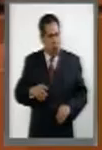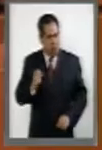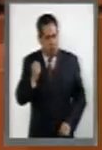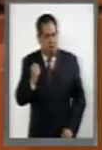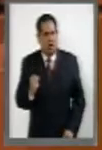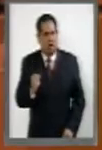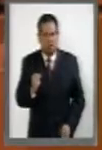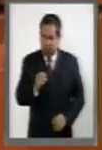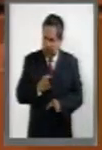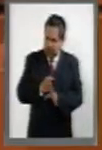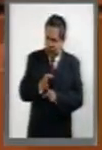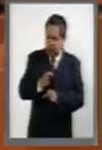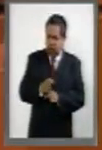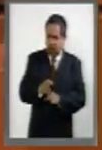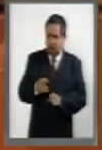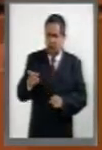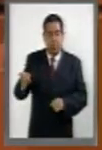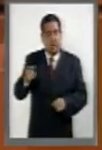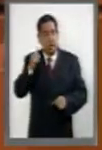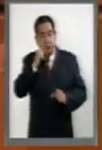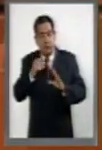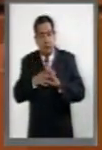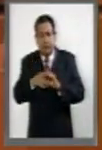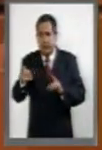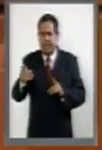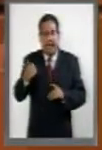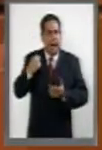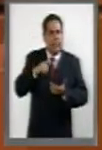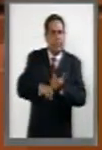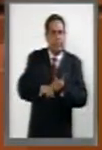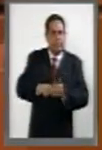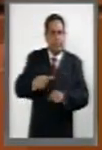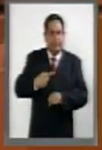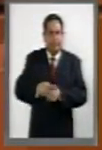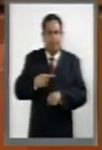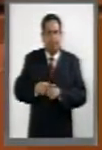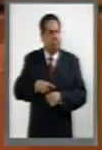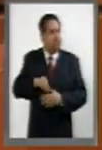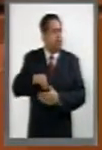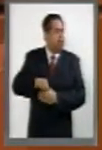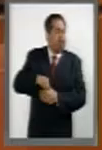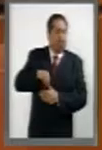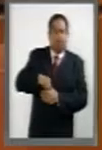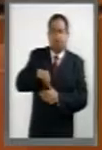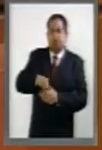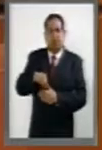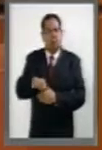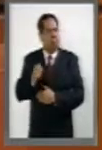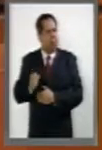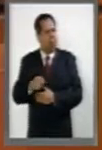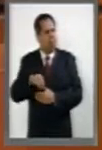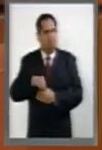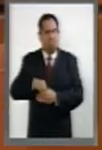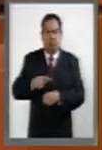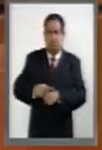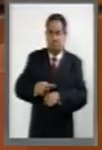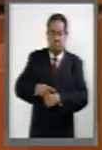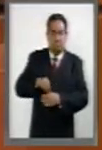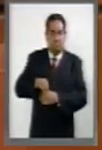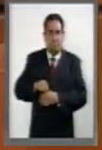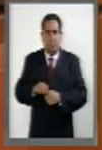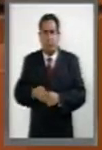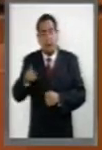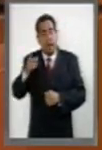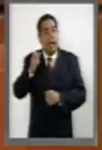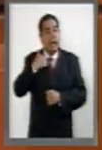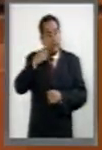lo muestra el gesto de tener su enfermedad en estricta confidencialidad. Como director de la Cruz Roja